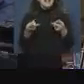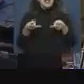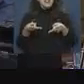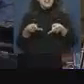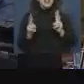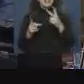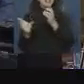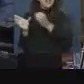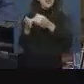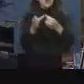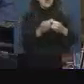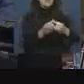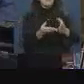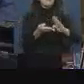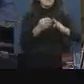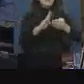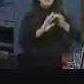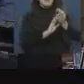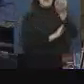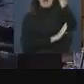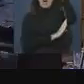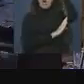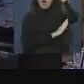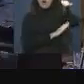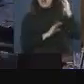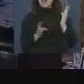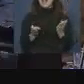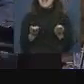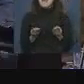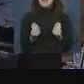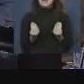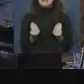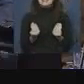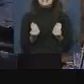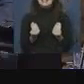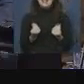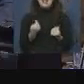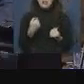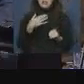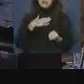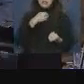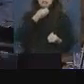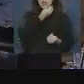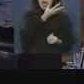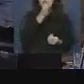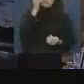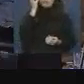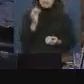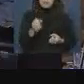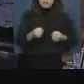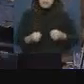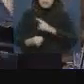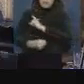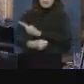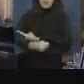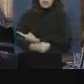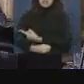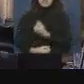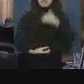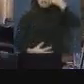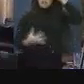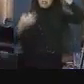de nuestr pueblo originario y esta necesidad señor presidente si me lo permite decirlo con mucha firmeza con